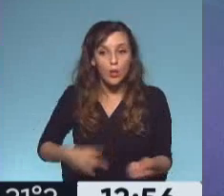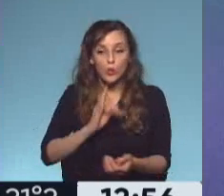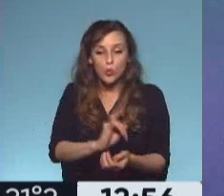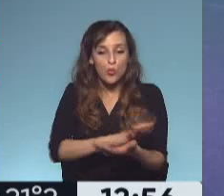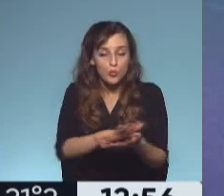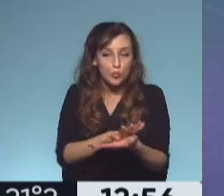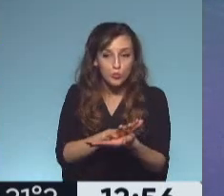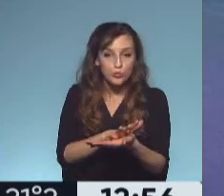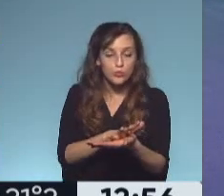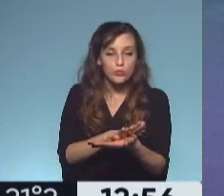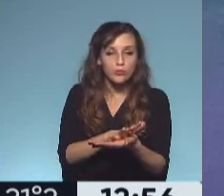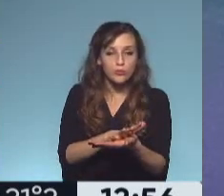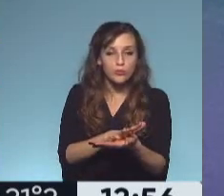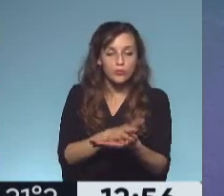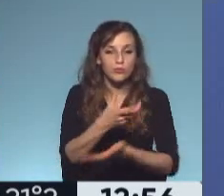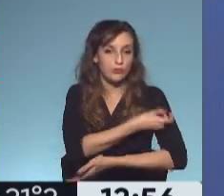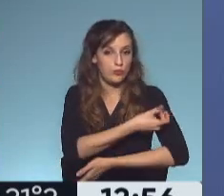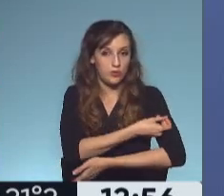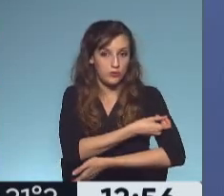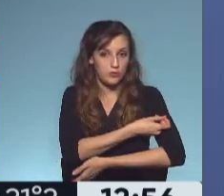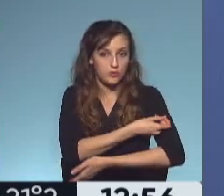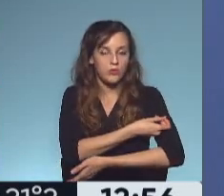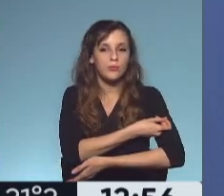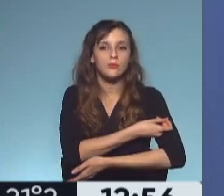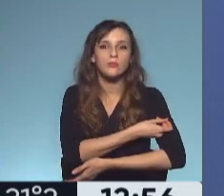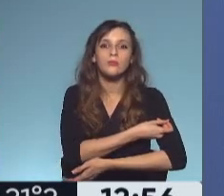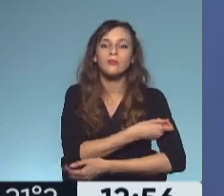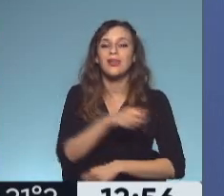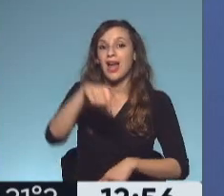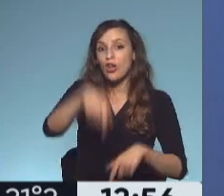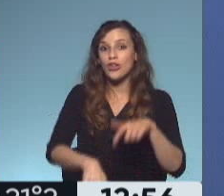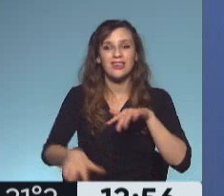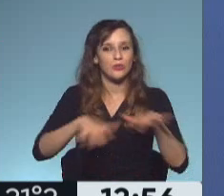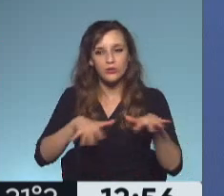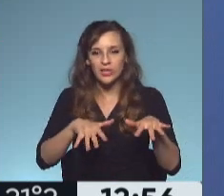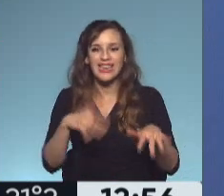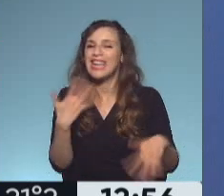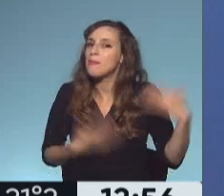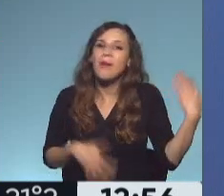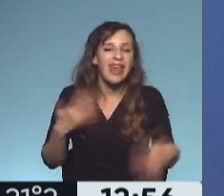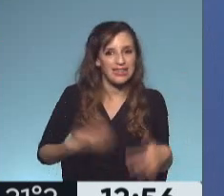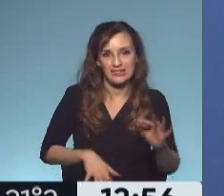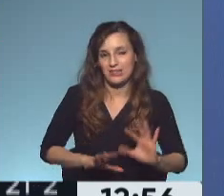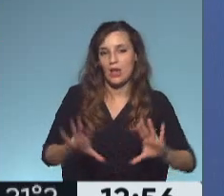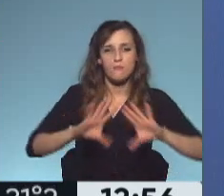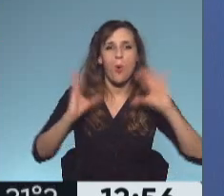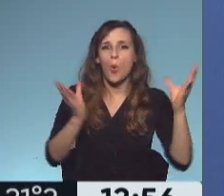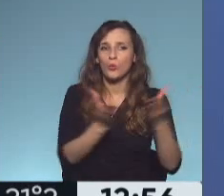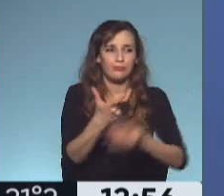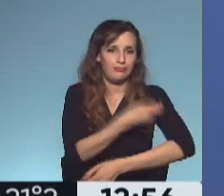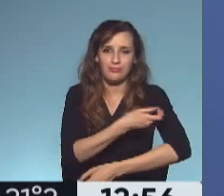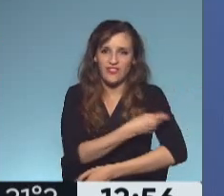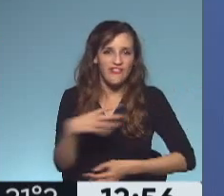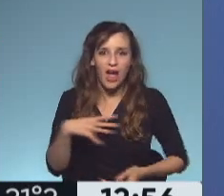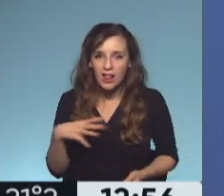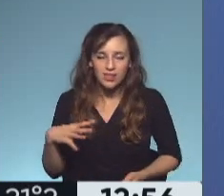tema vacunación en el contexto de la pandemia? Estamos en una situación de emergencia, en una situación de escasez global de vacunas, en una